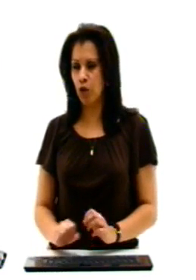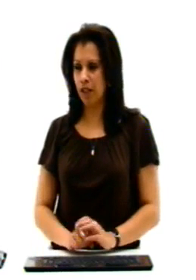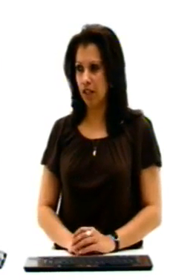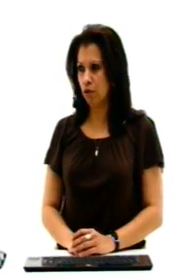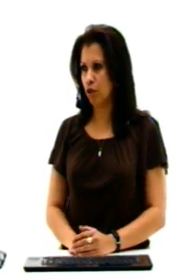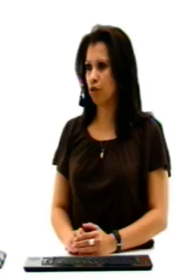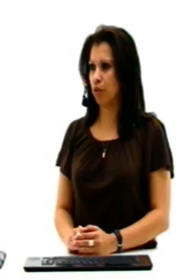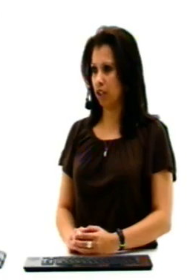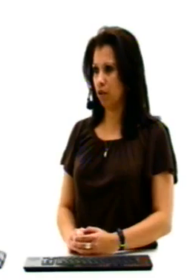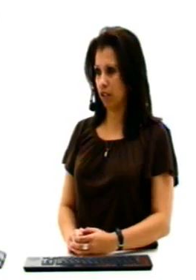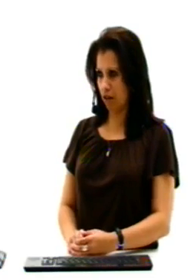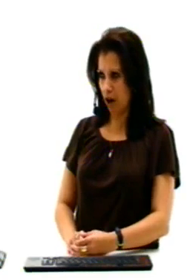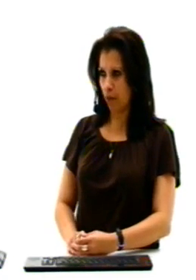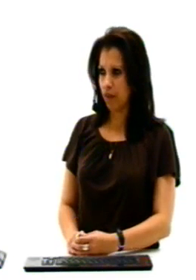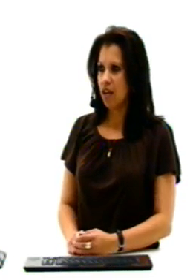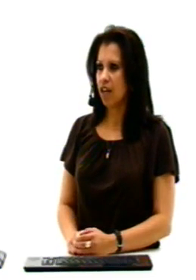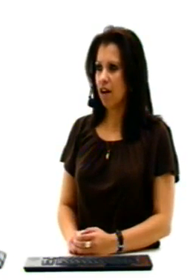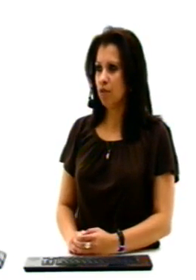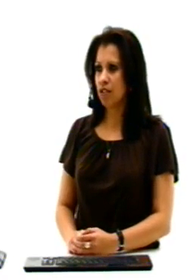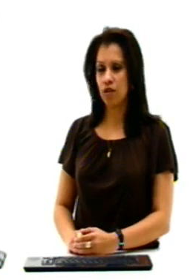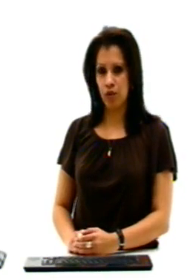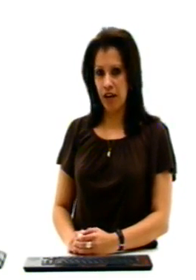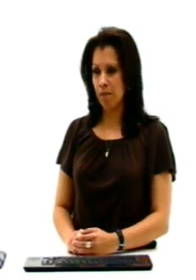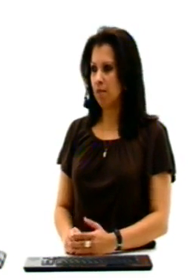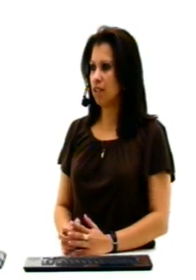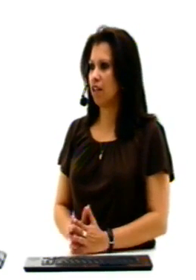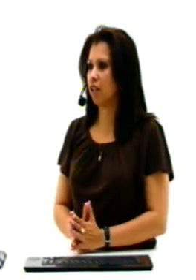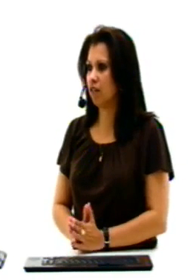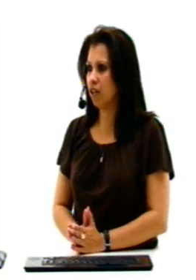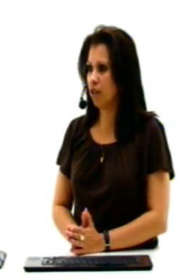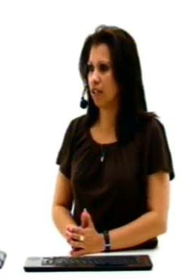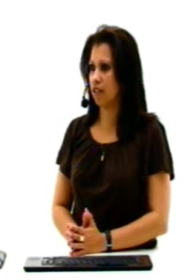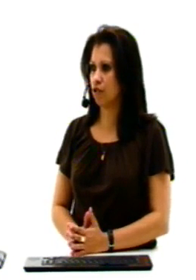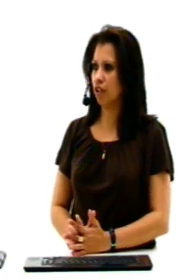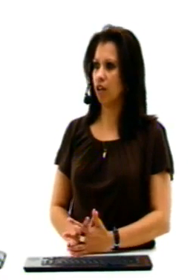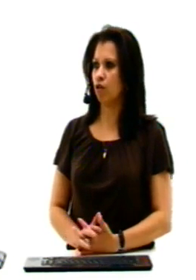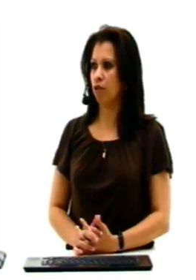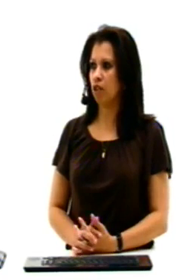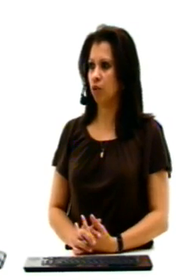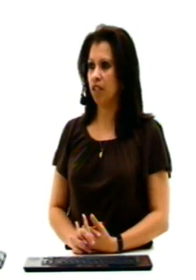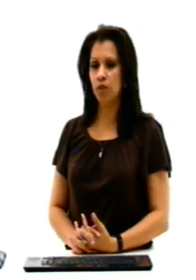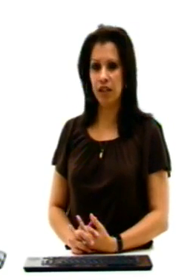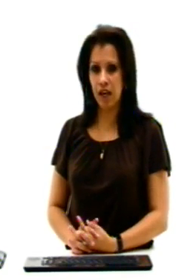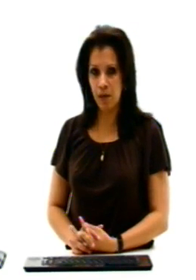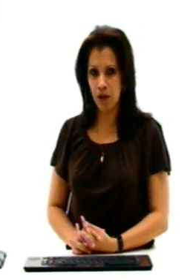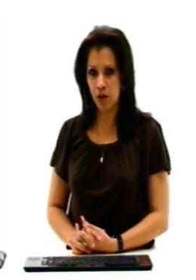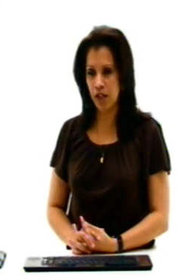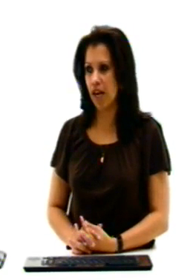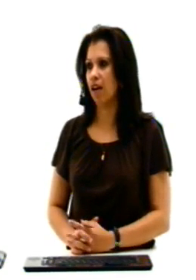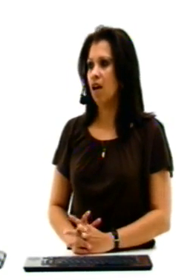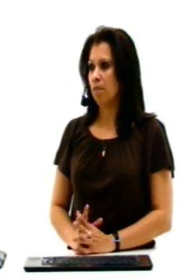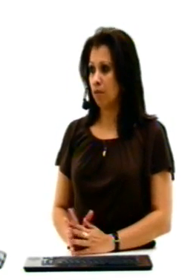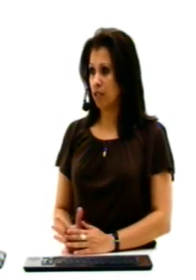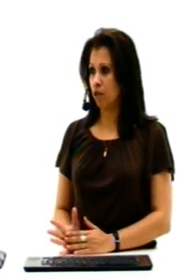nosotros nos planteemos nu nuestros objetivos de trabajo qué vamos a estudiar vamos a describir la organización de la economía hondureña durante la época